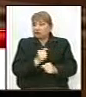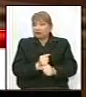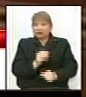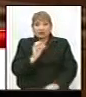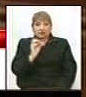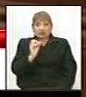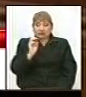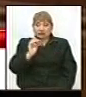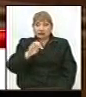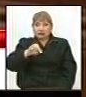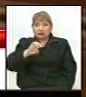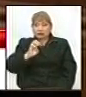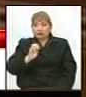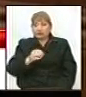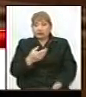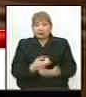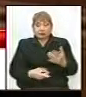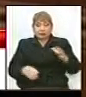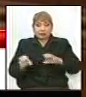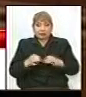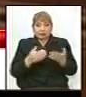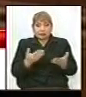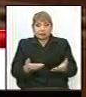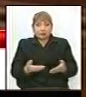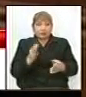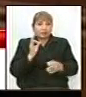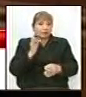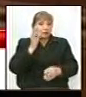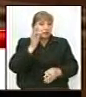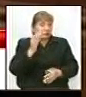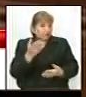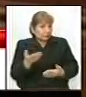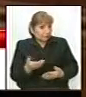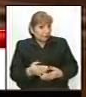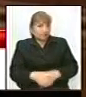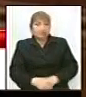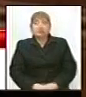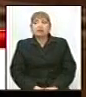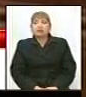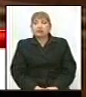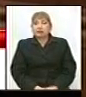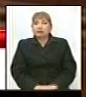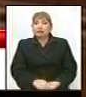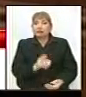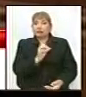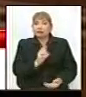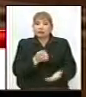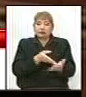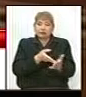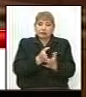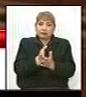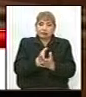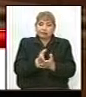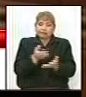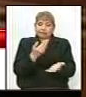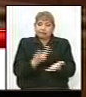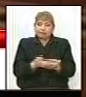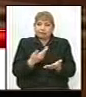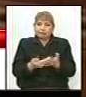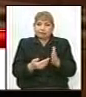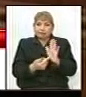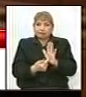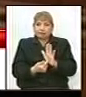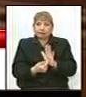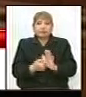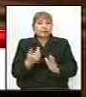vaya a poder hacer en las próximas elecciones. De manera que este tema, presidente, merece una investigación,